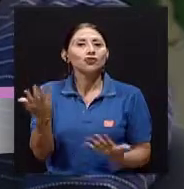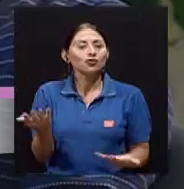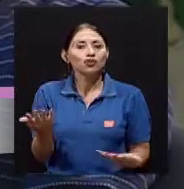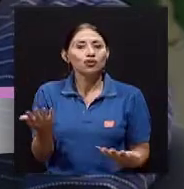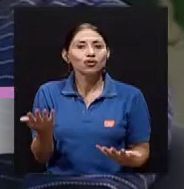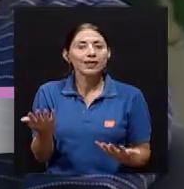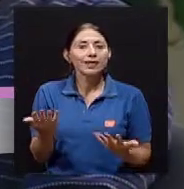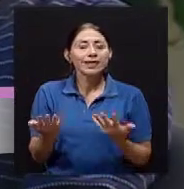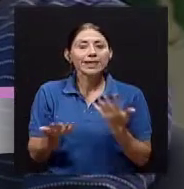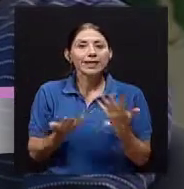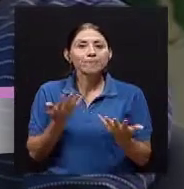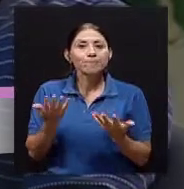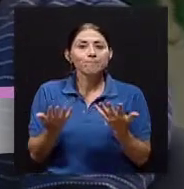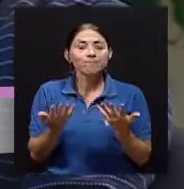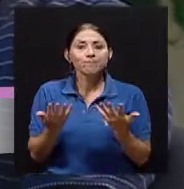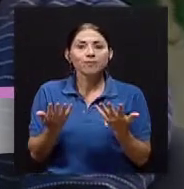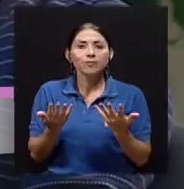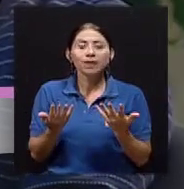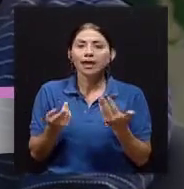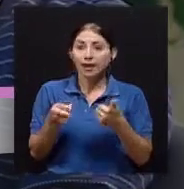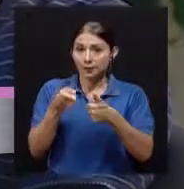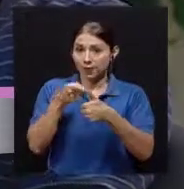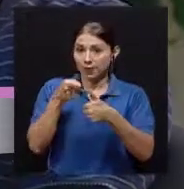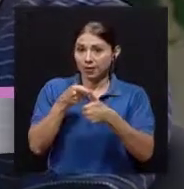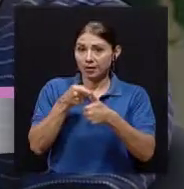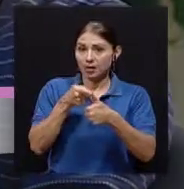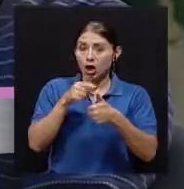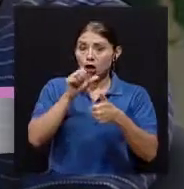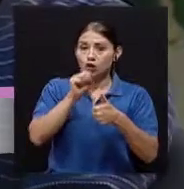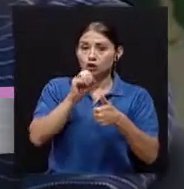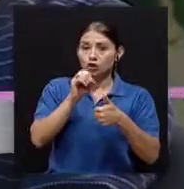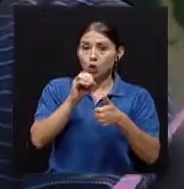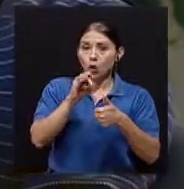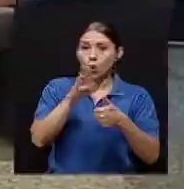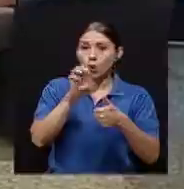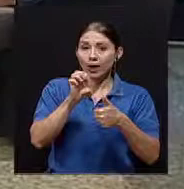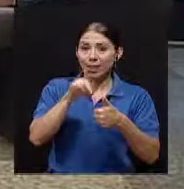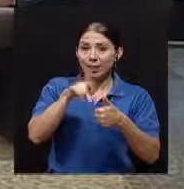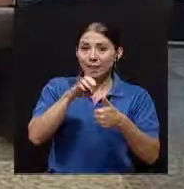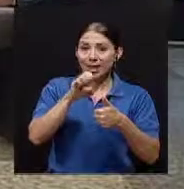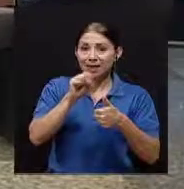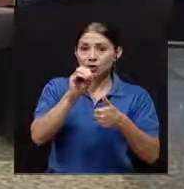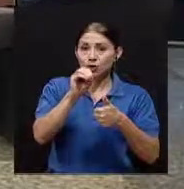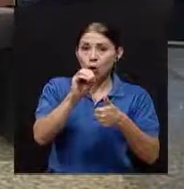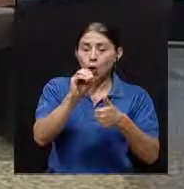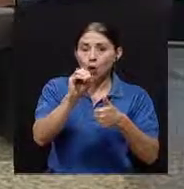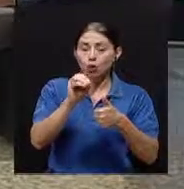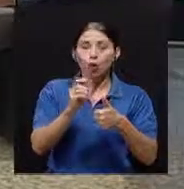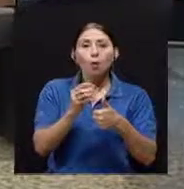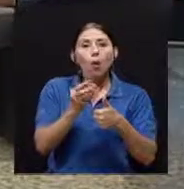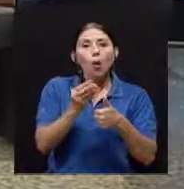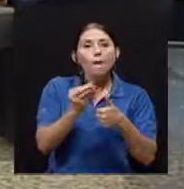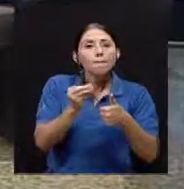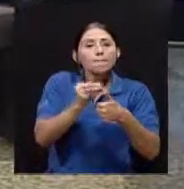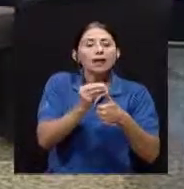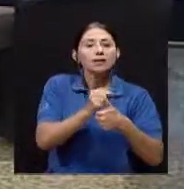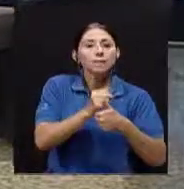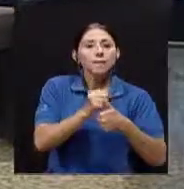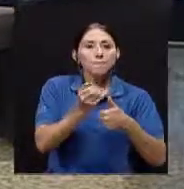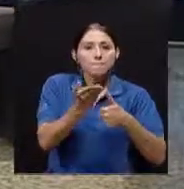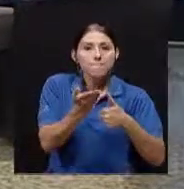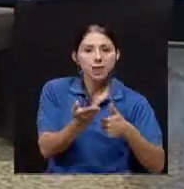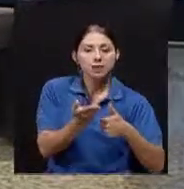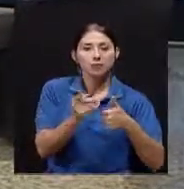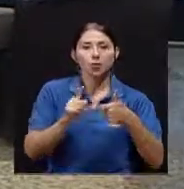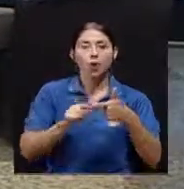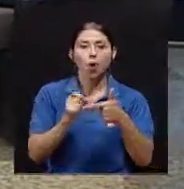tal vez, profesora, entre sobrepeso y obesidad? Bueno, básicamente,